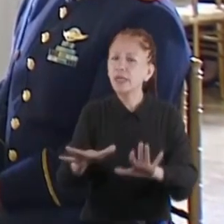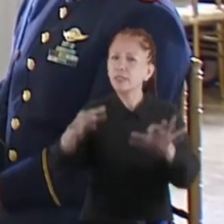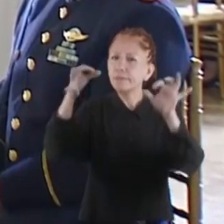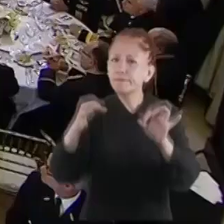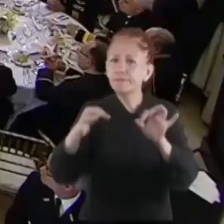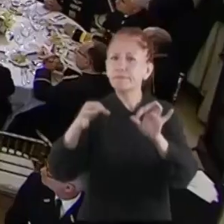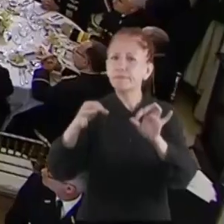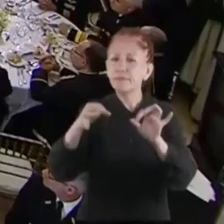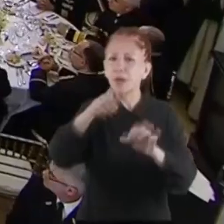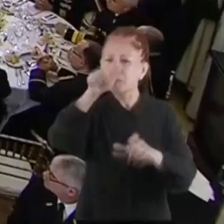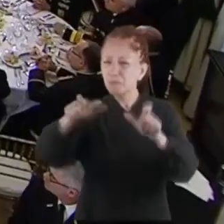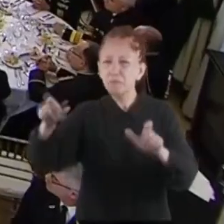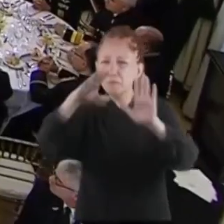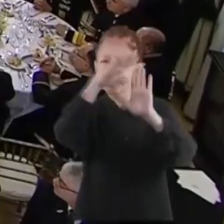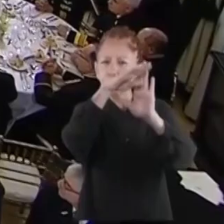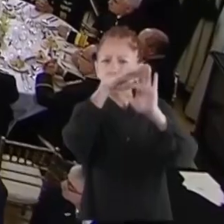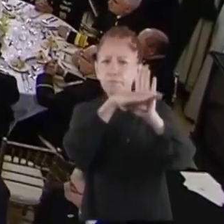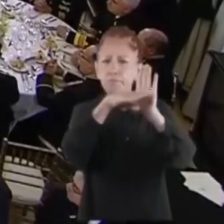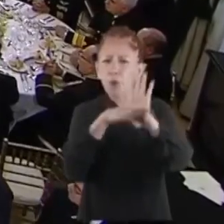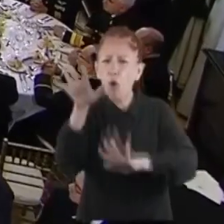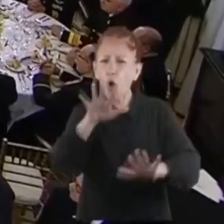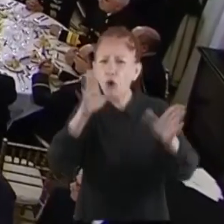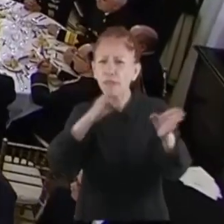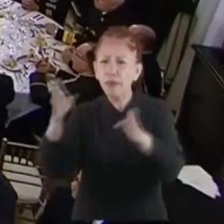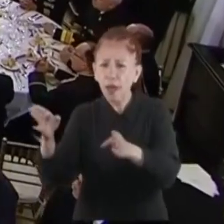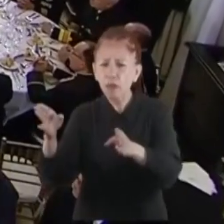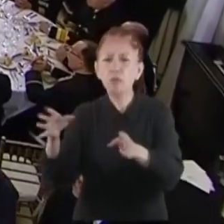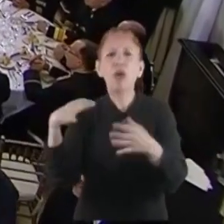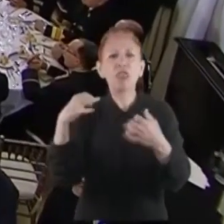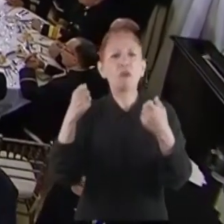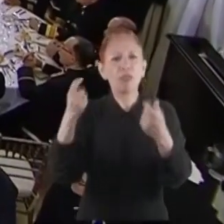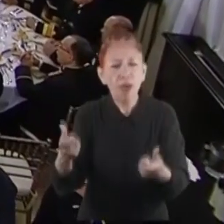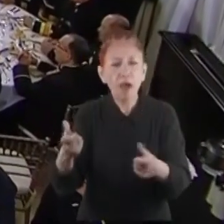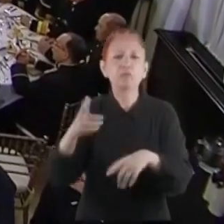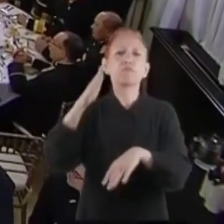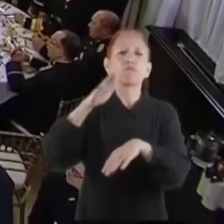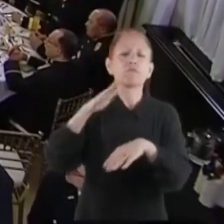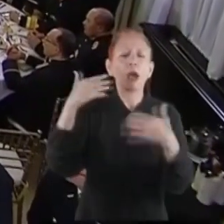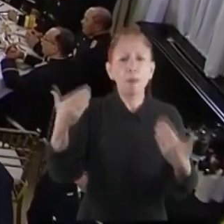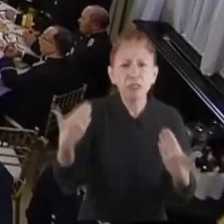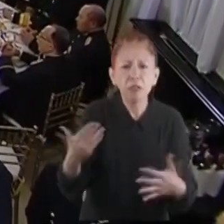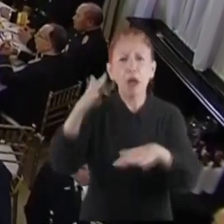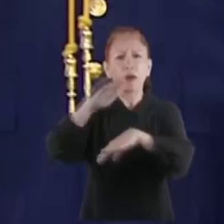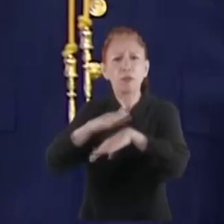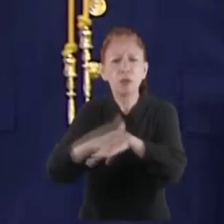escalafonaria que responda a la capacidad, responsabilidad y dedicación del personal.